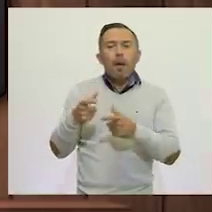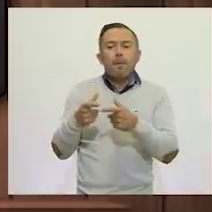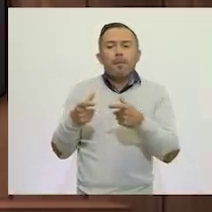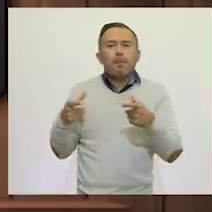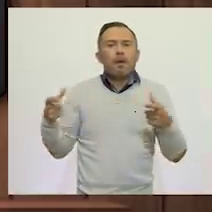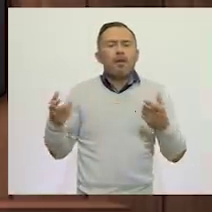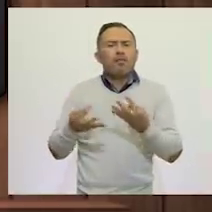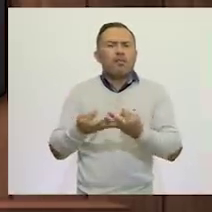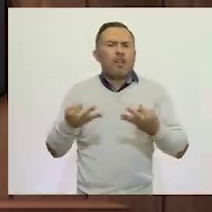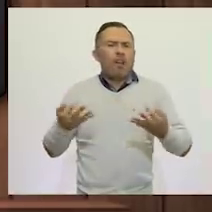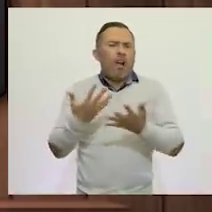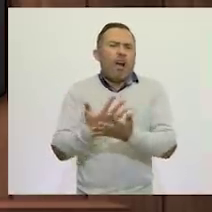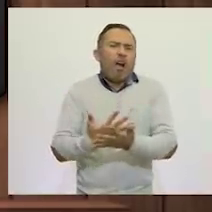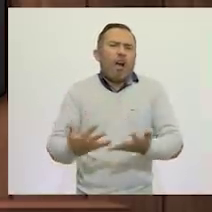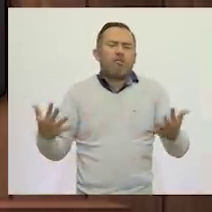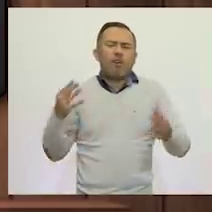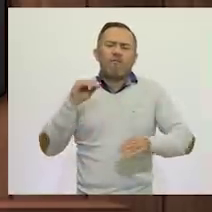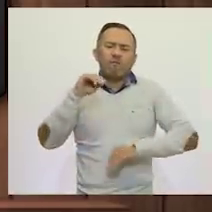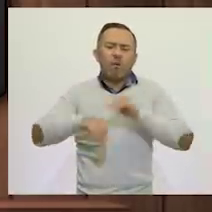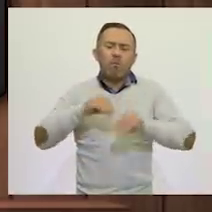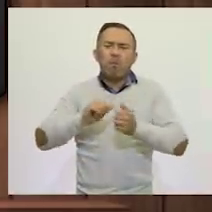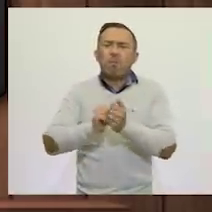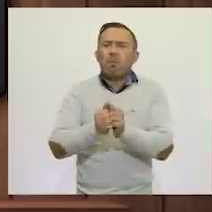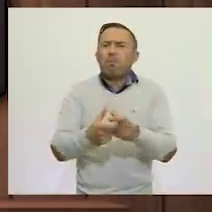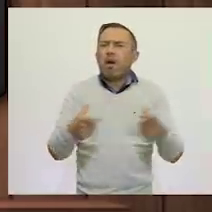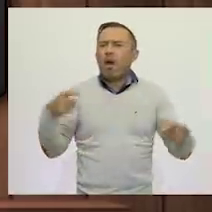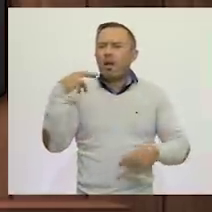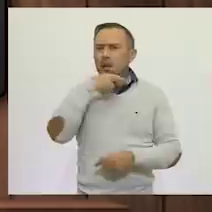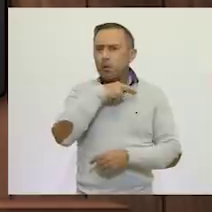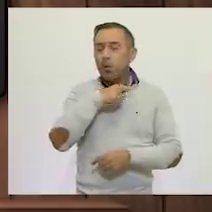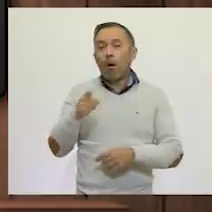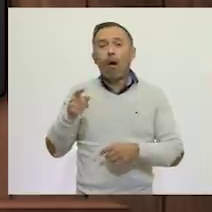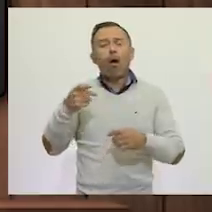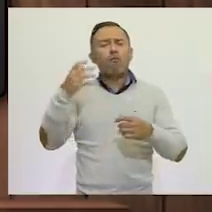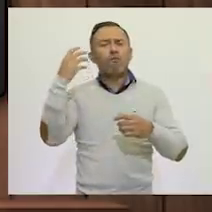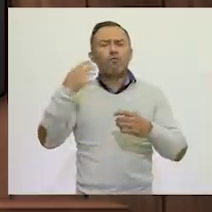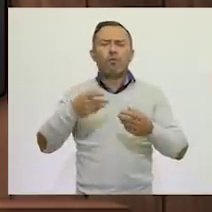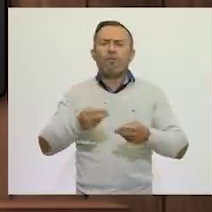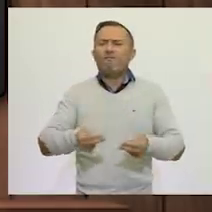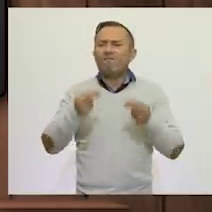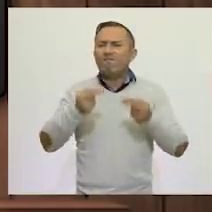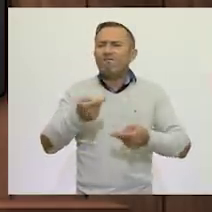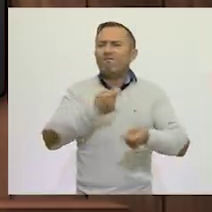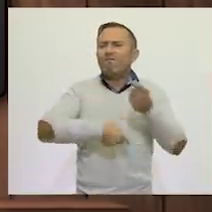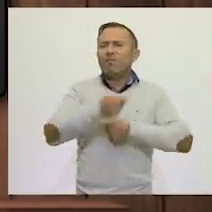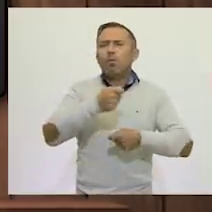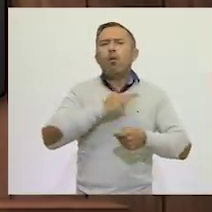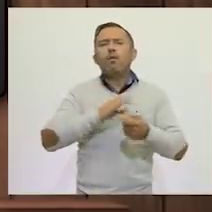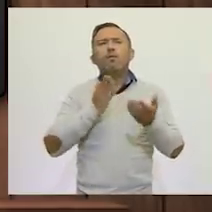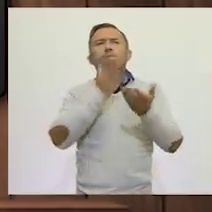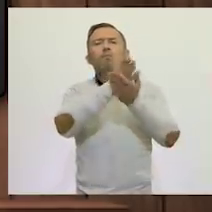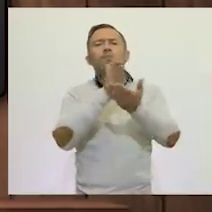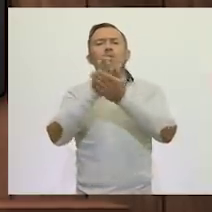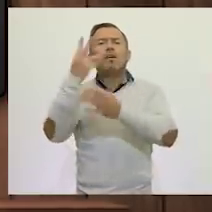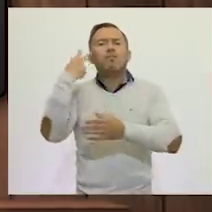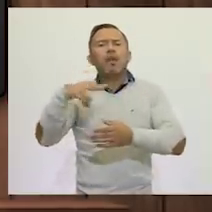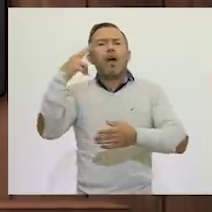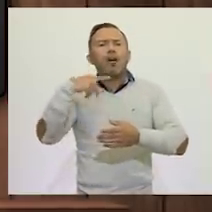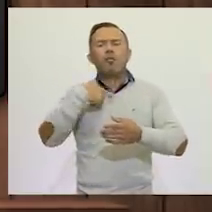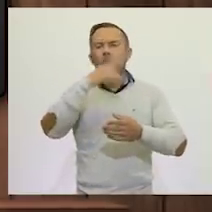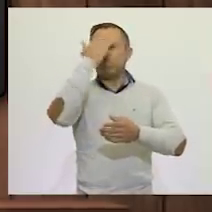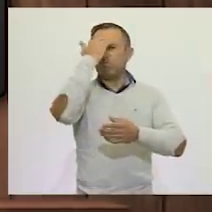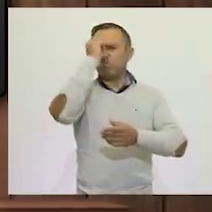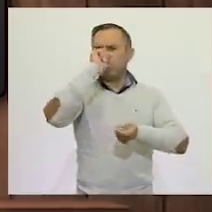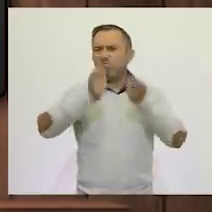un desarrollo acelerado. Los Olmecas eran grandes comerciantes. Esto les obligaba a viajar y transmitir sus conocimientos, su lengua,